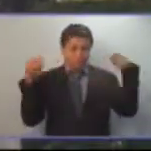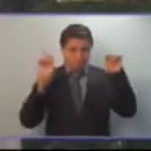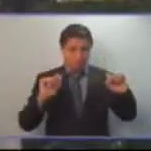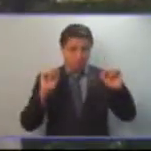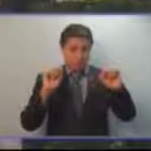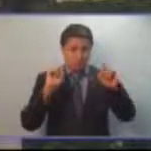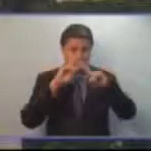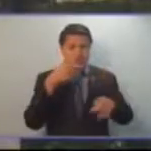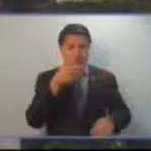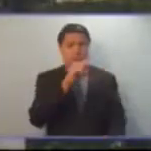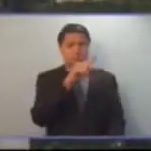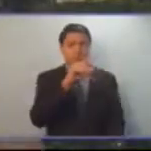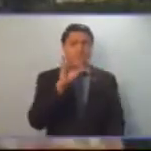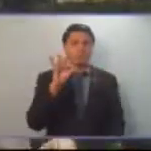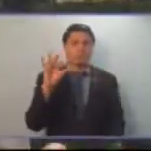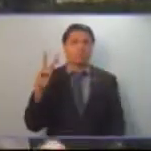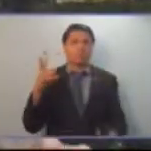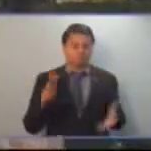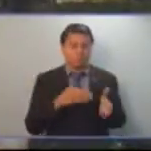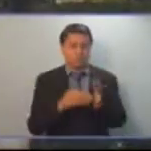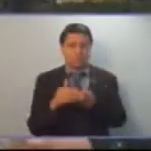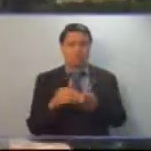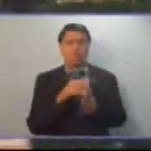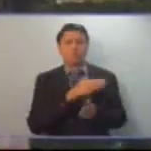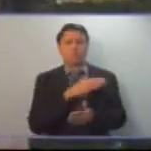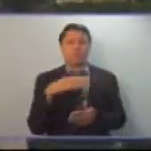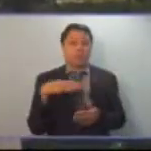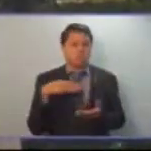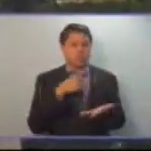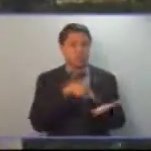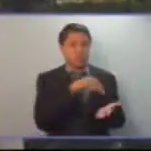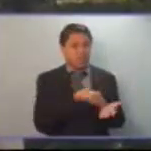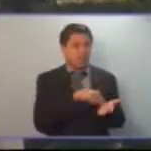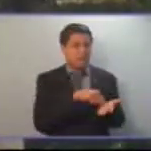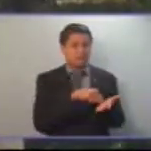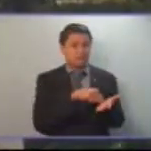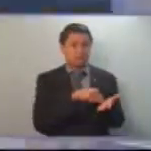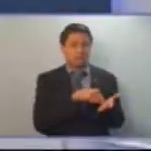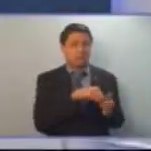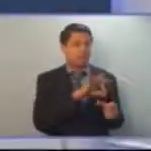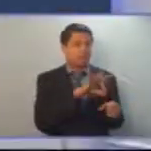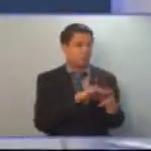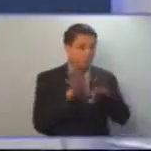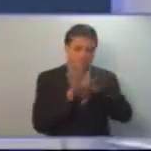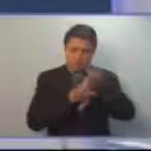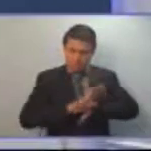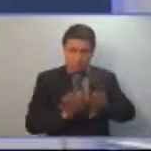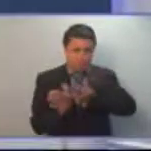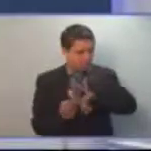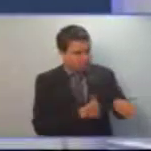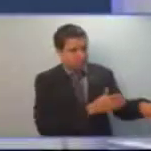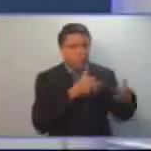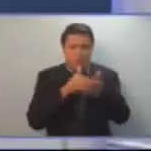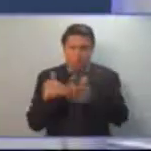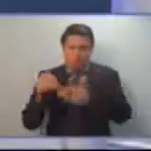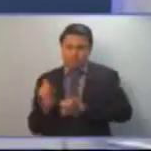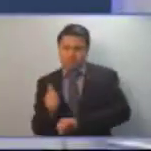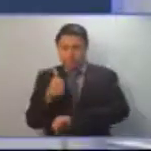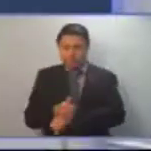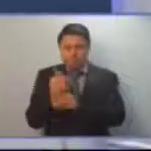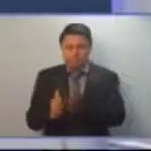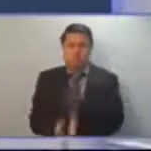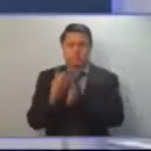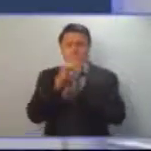el Consejo Central de Elecciones, se termina y aparece el Tribunal Supremo Electoral como